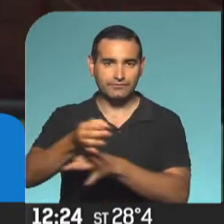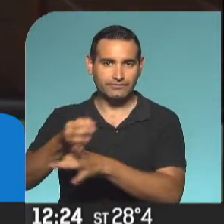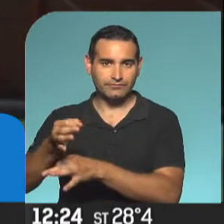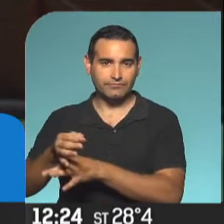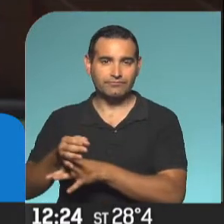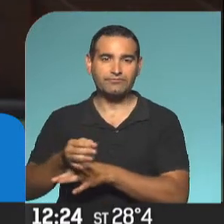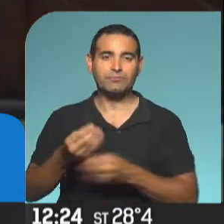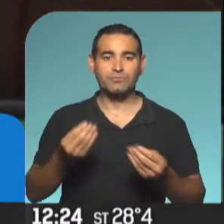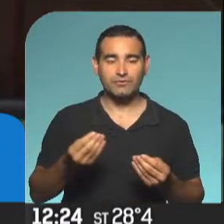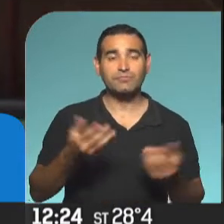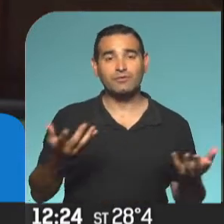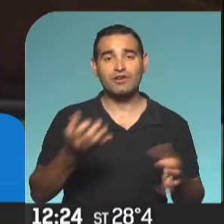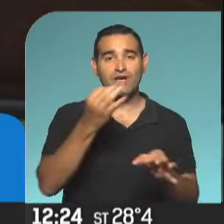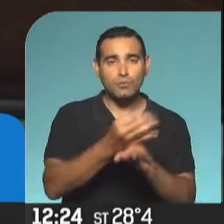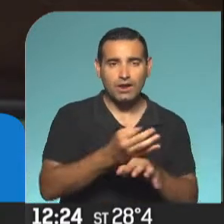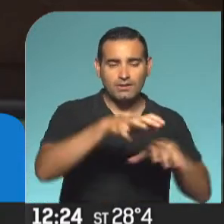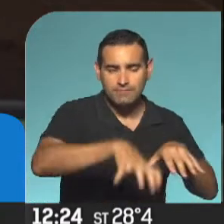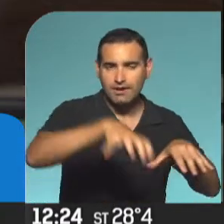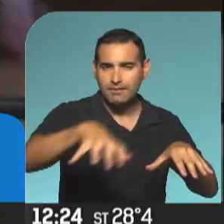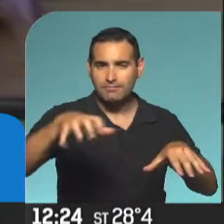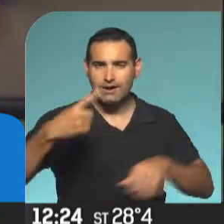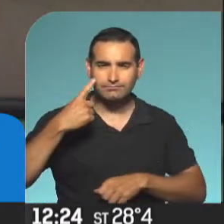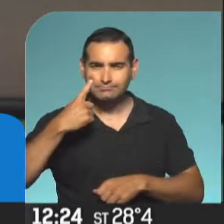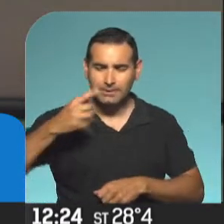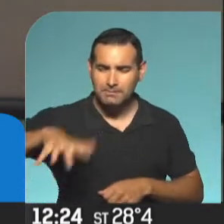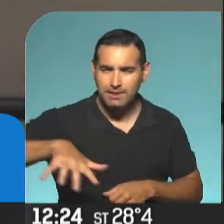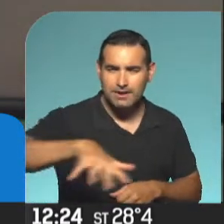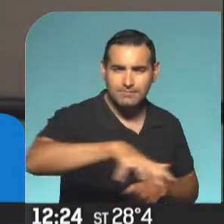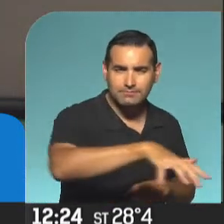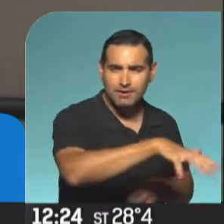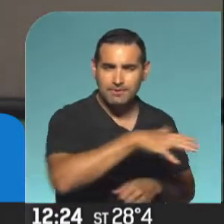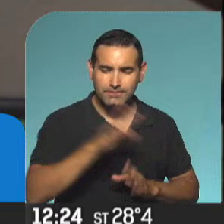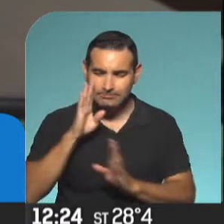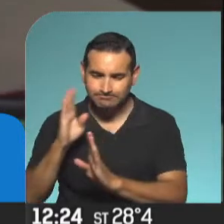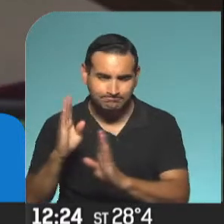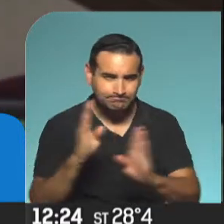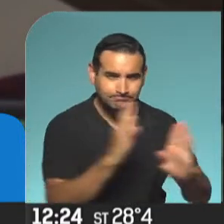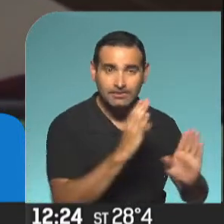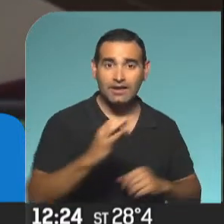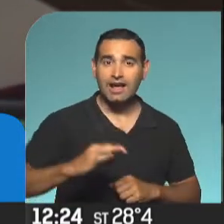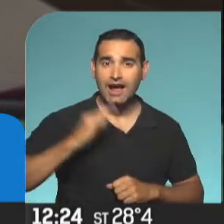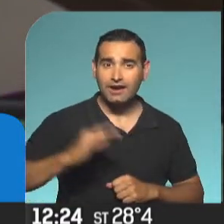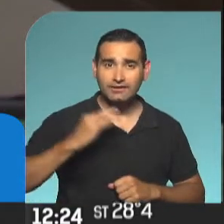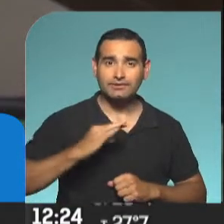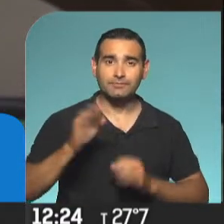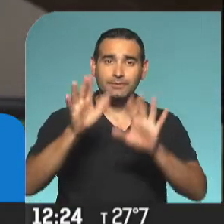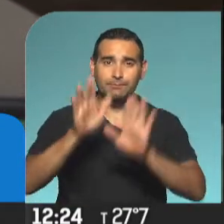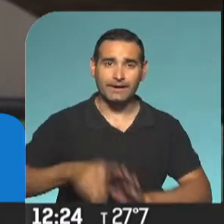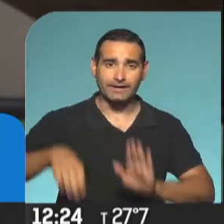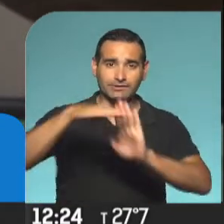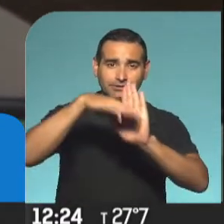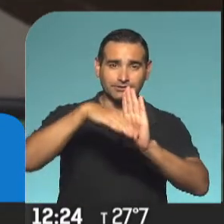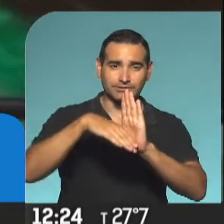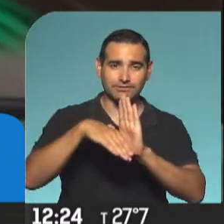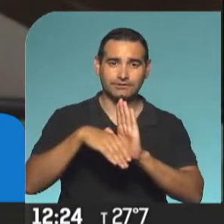¿por qué? Porque es escuela por escuela, distrito por distrito, y donde durante todo el año se han construido protocolos. Hay un plan jurisdiccional